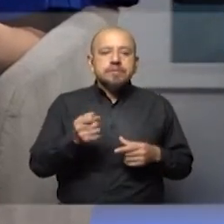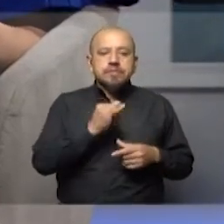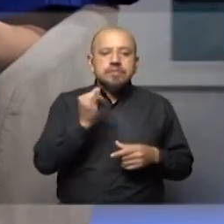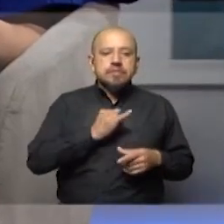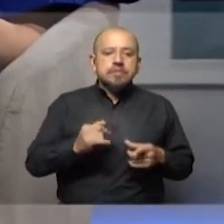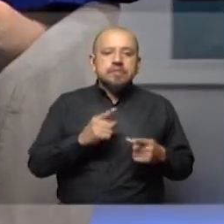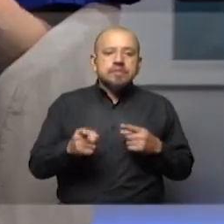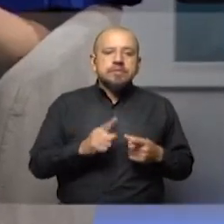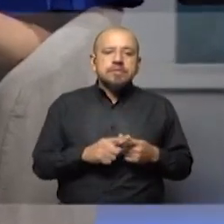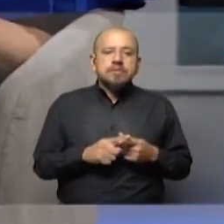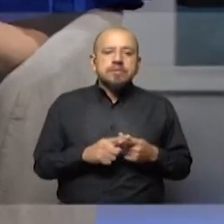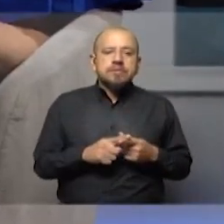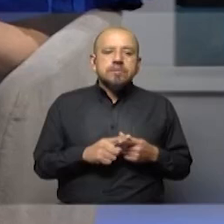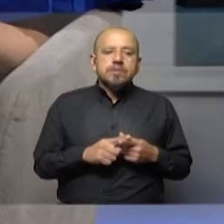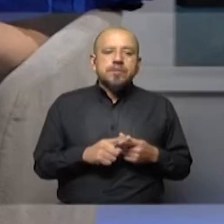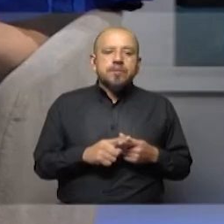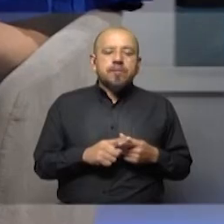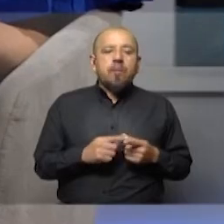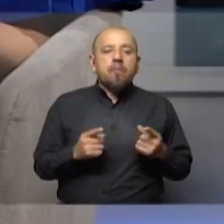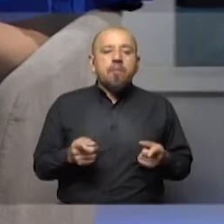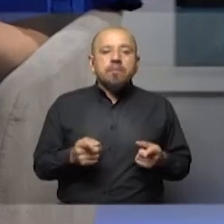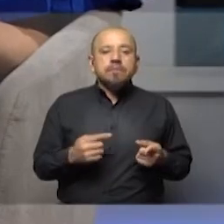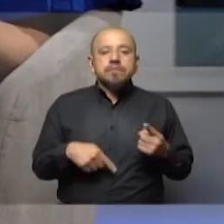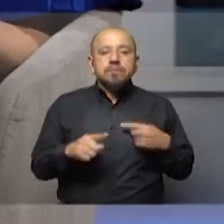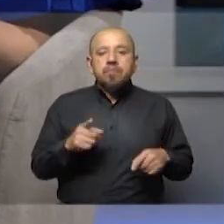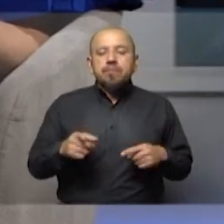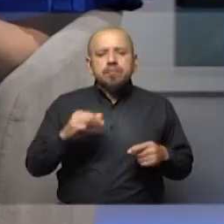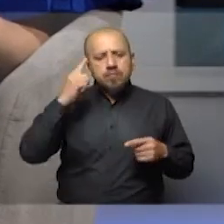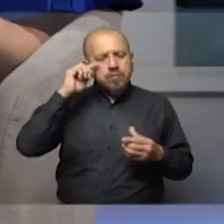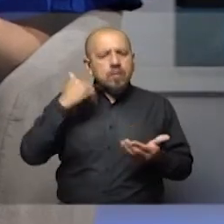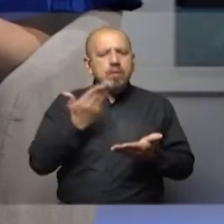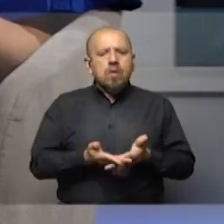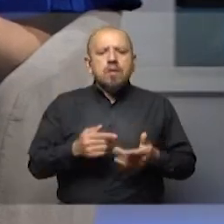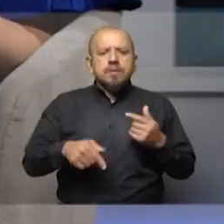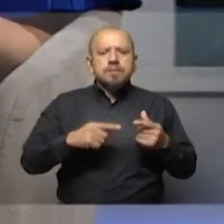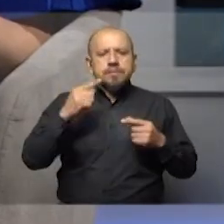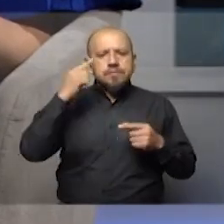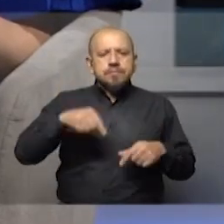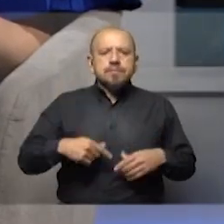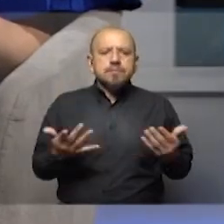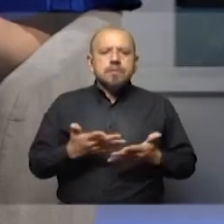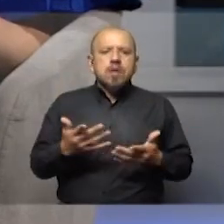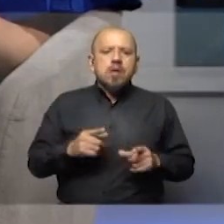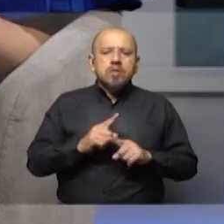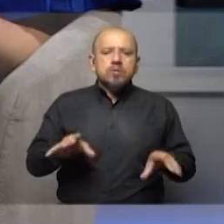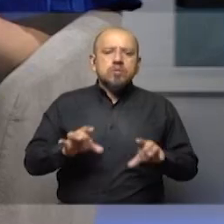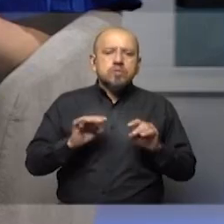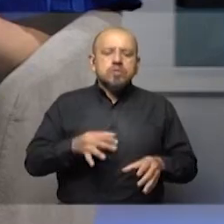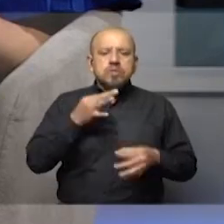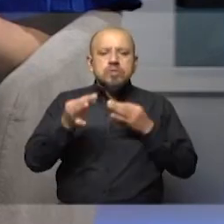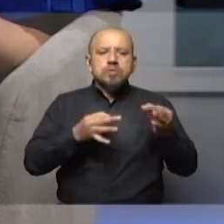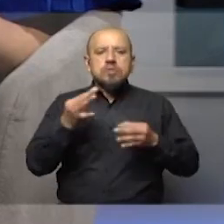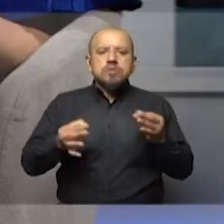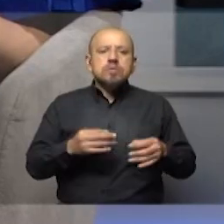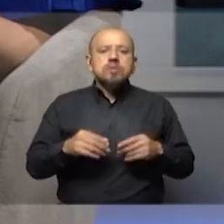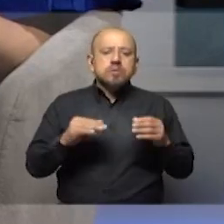el diminutivo del cariño que es tomar sus planteos para también proyectarlos al presente No solo explicando lo que él